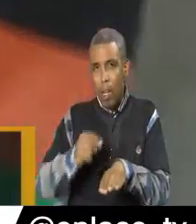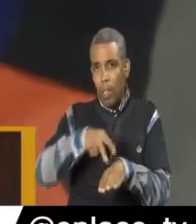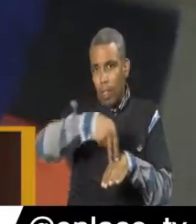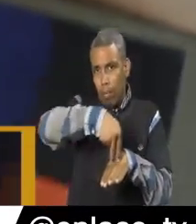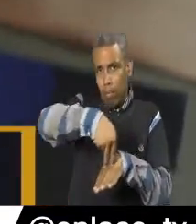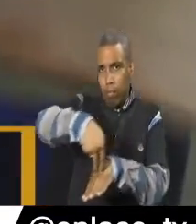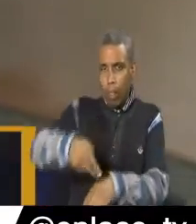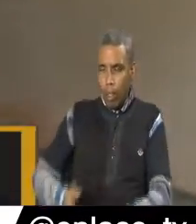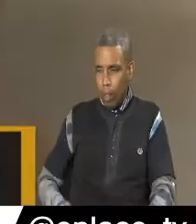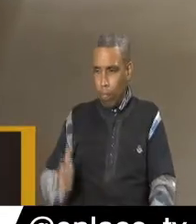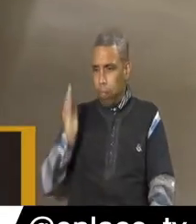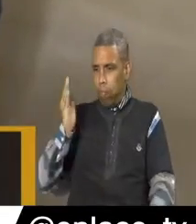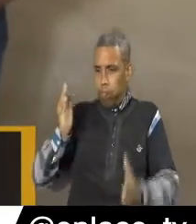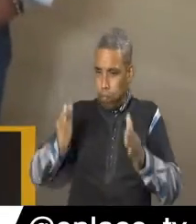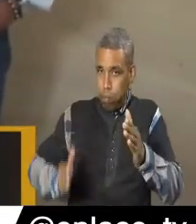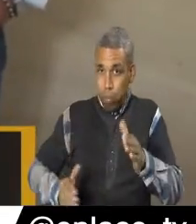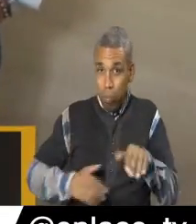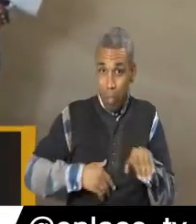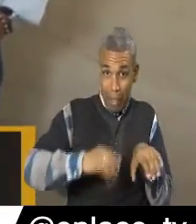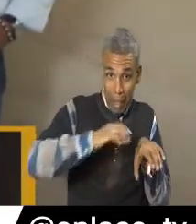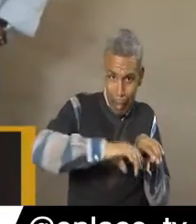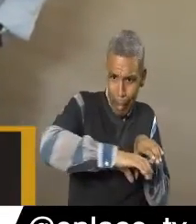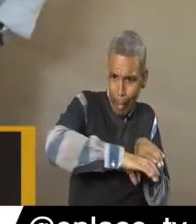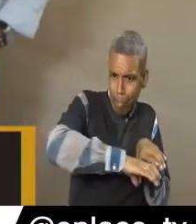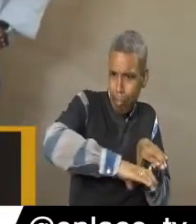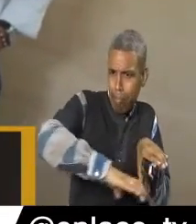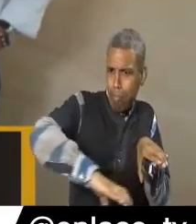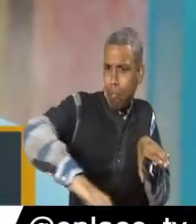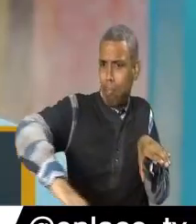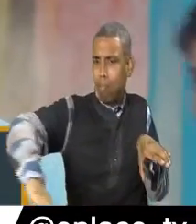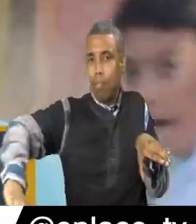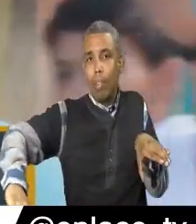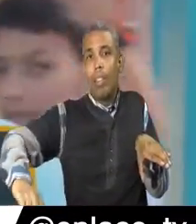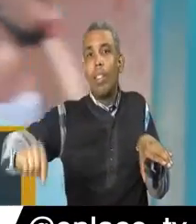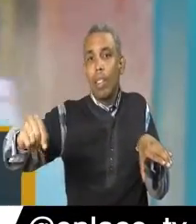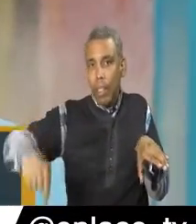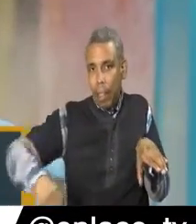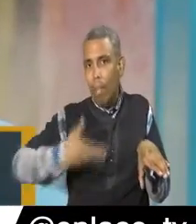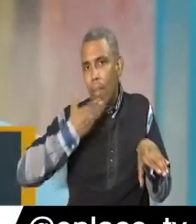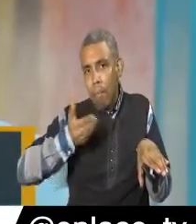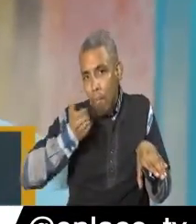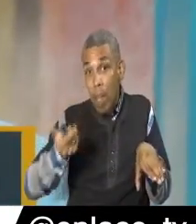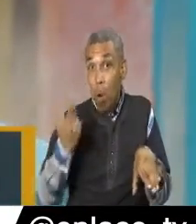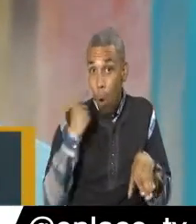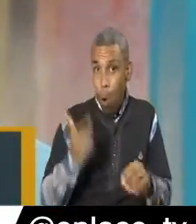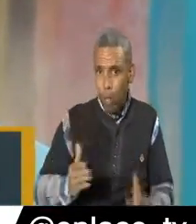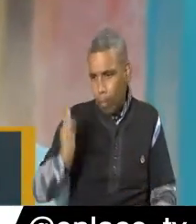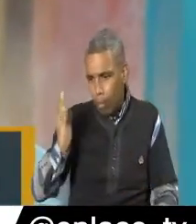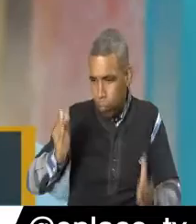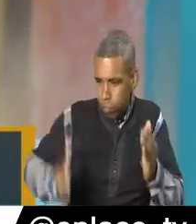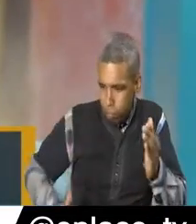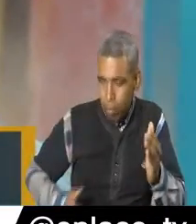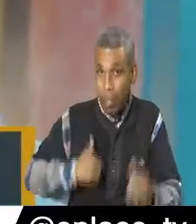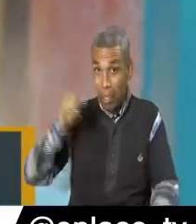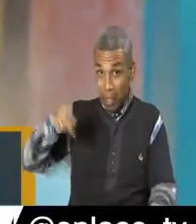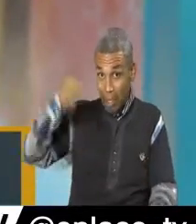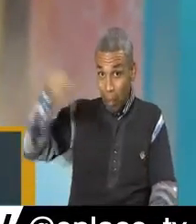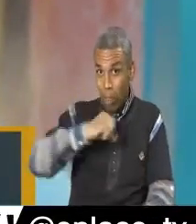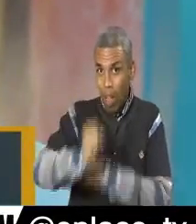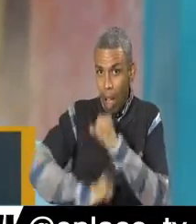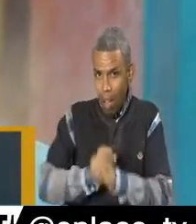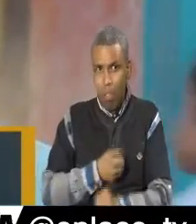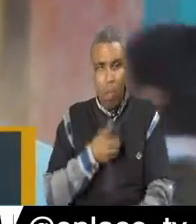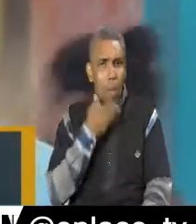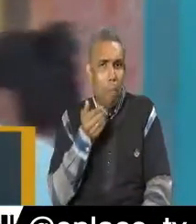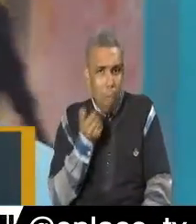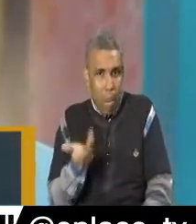prometió la pista, nos prometió ese medio para poder desarrollar mejor la competencia y para estar preparados el próximo año para llegar en el